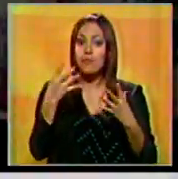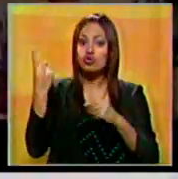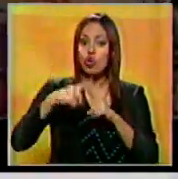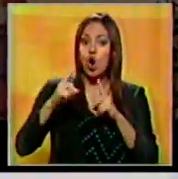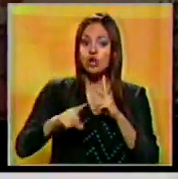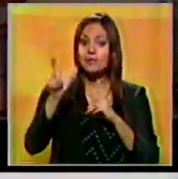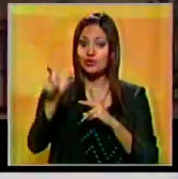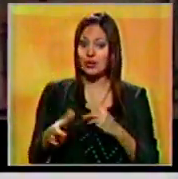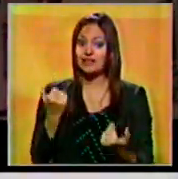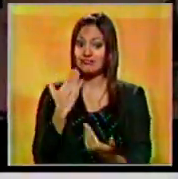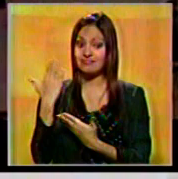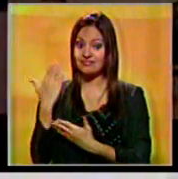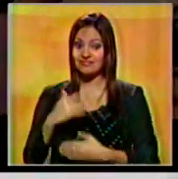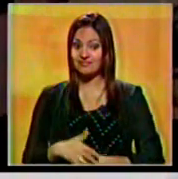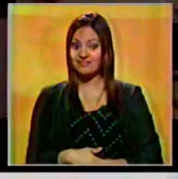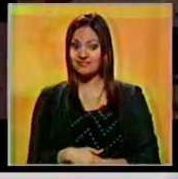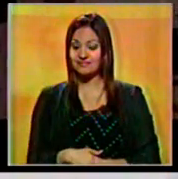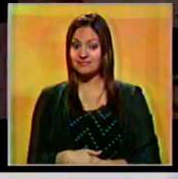más.